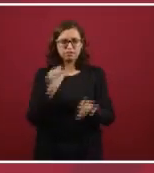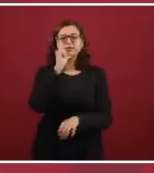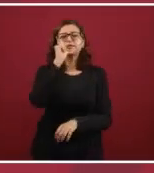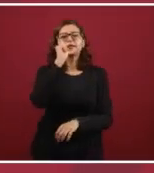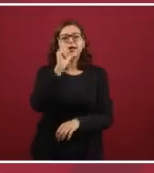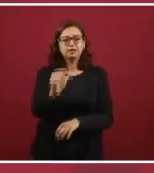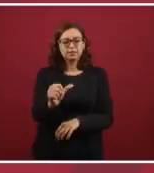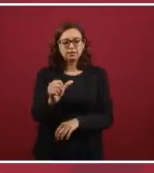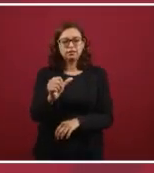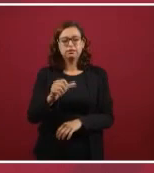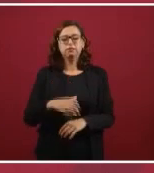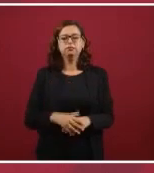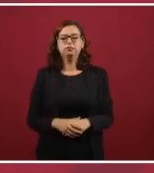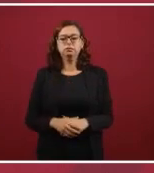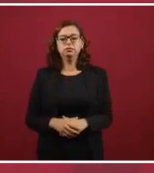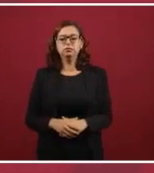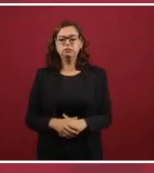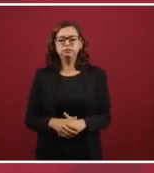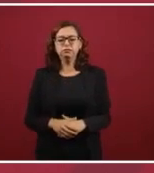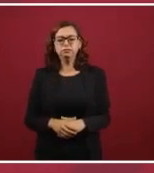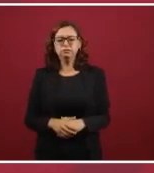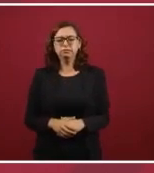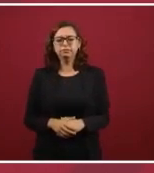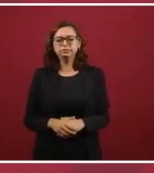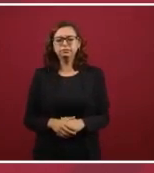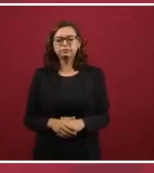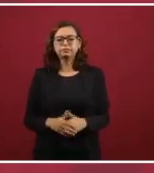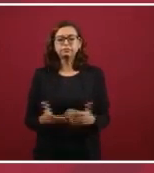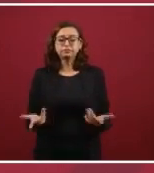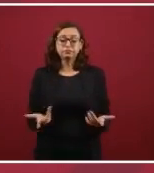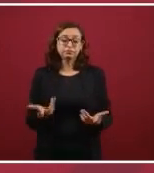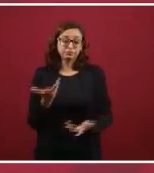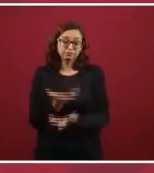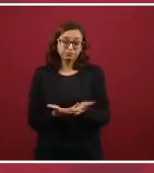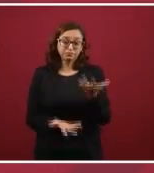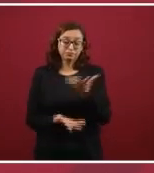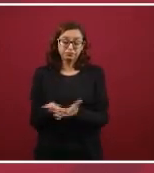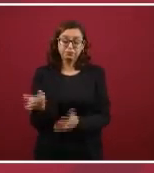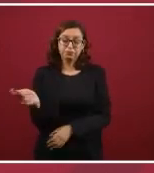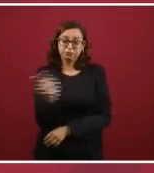que se actúe con profesionalismo.